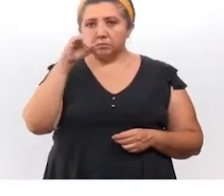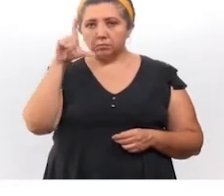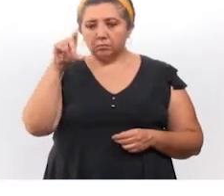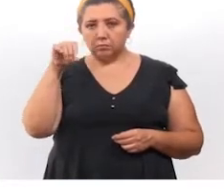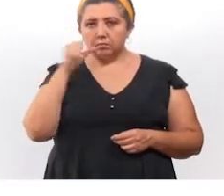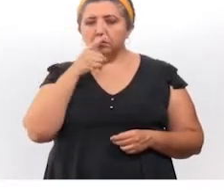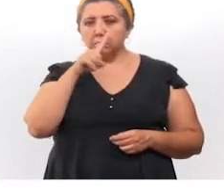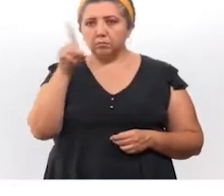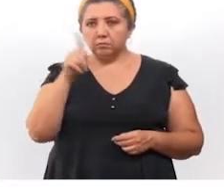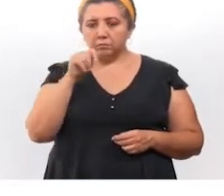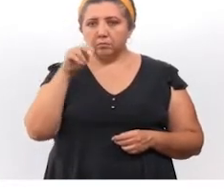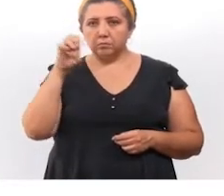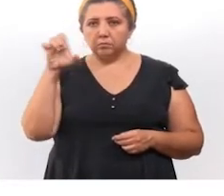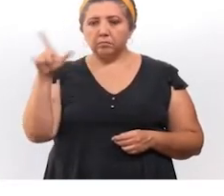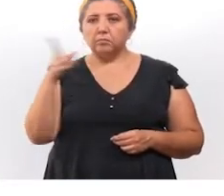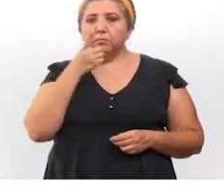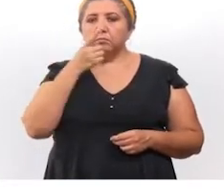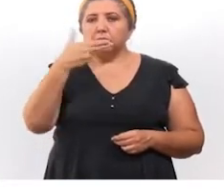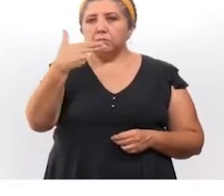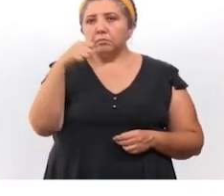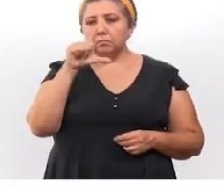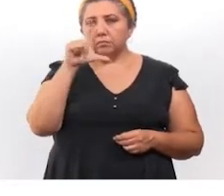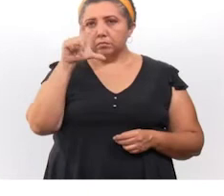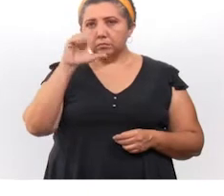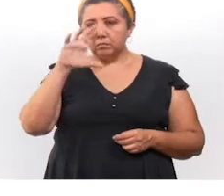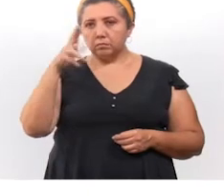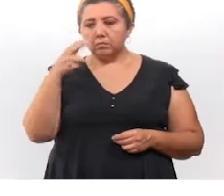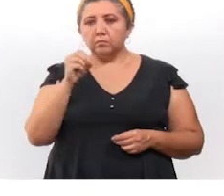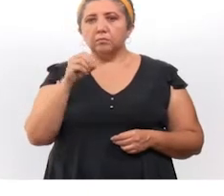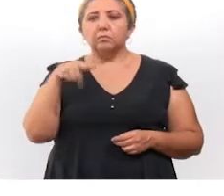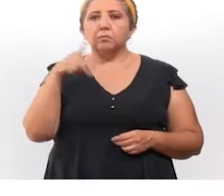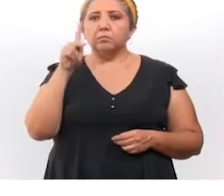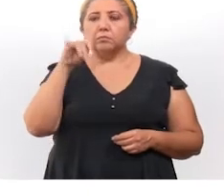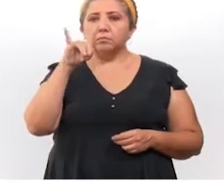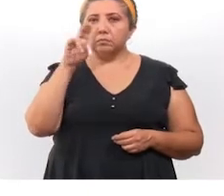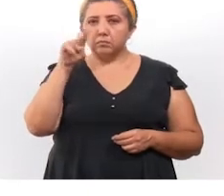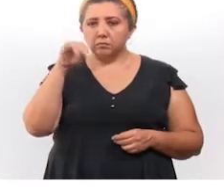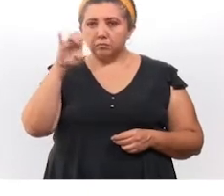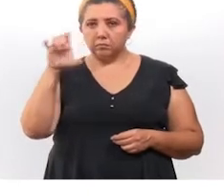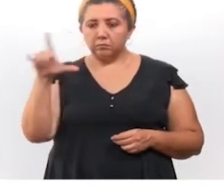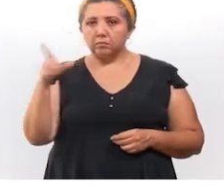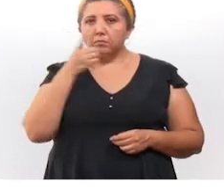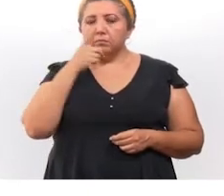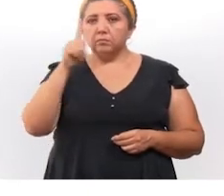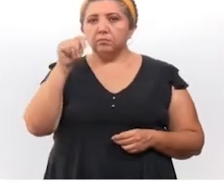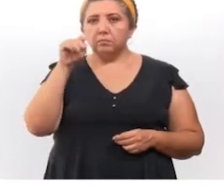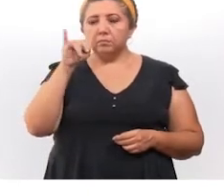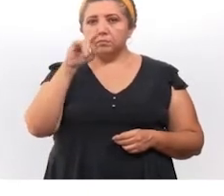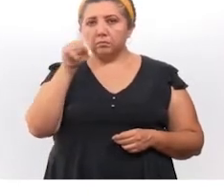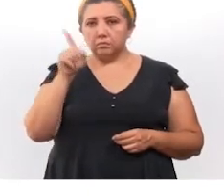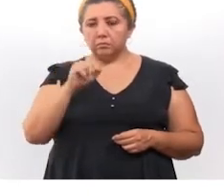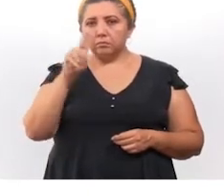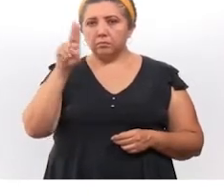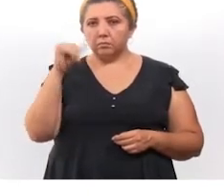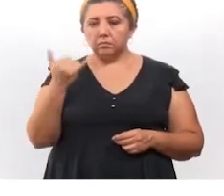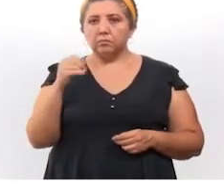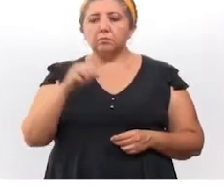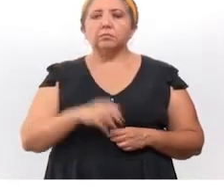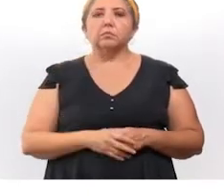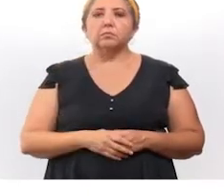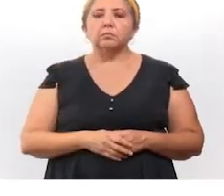Cuncunul, Semul, Silán González, Jalachó, Joctún, Quinchil, Suma, Tequit, Tetis, Guayma y 1